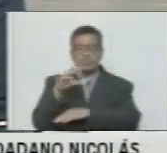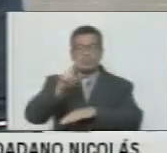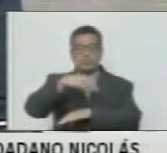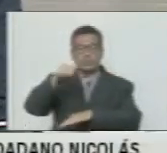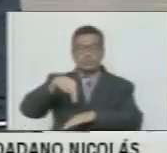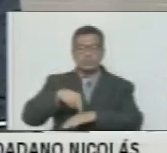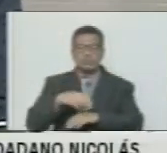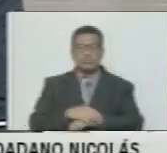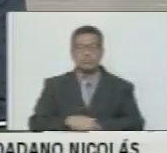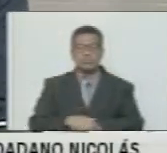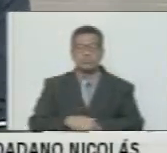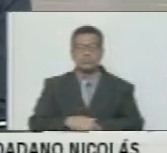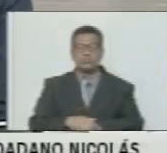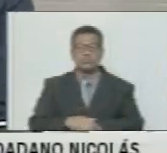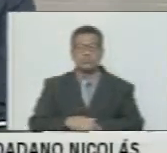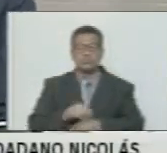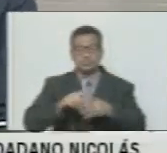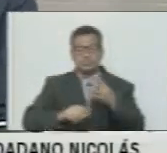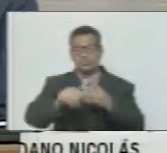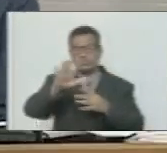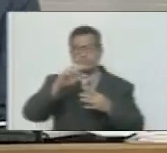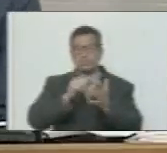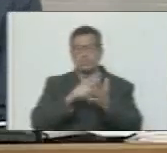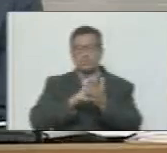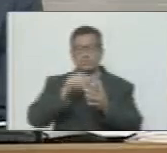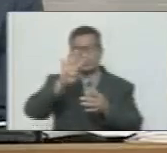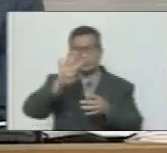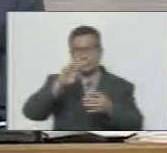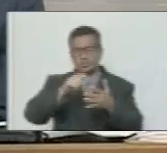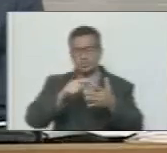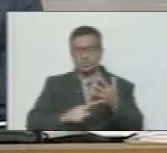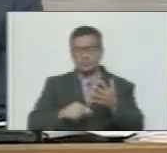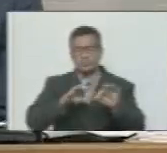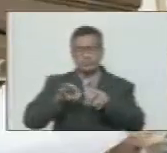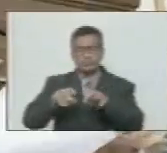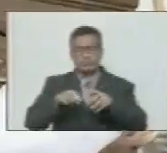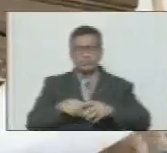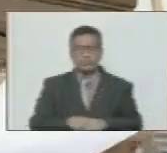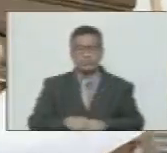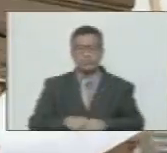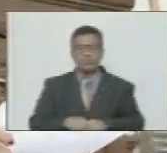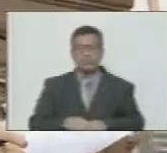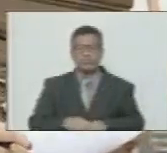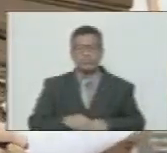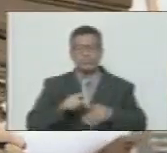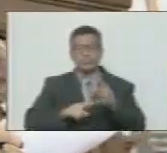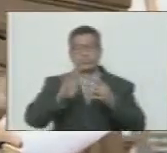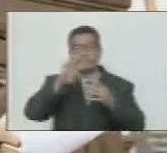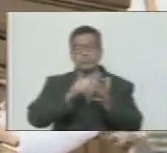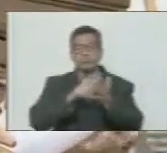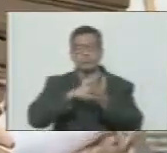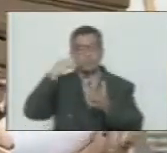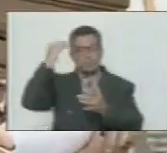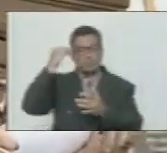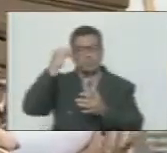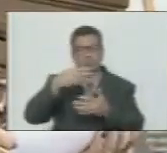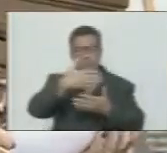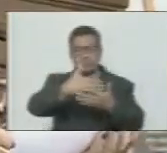de la Asamblea Nacional. Cuarto punto del orden del día, ciudadana secretaria. Cuarto